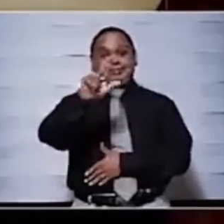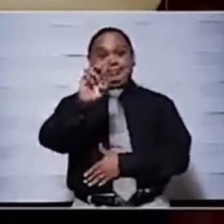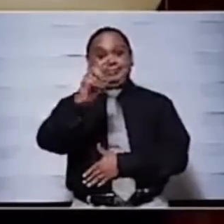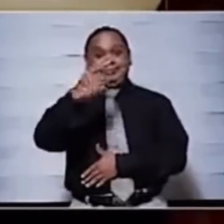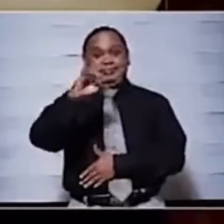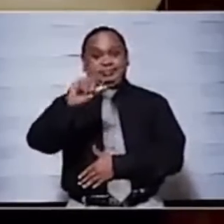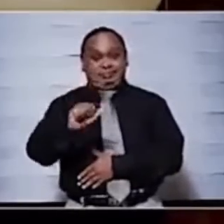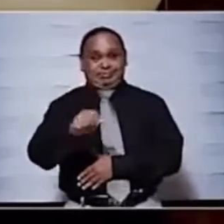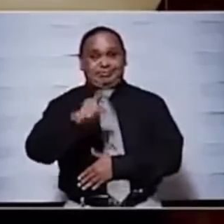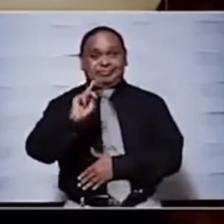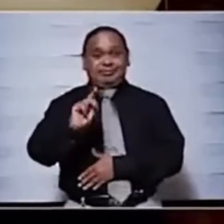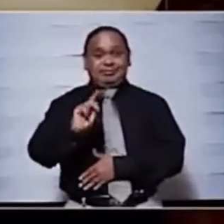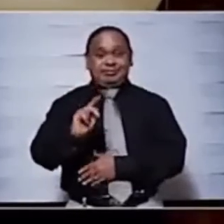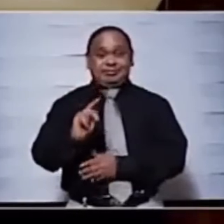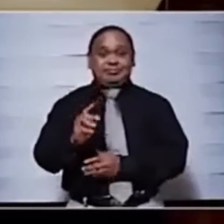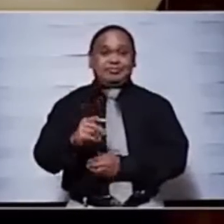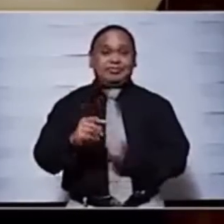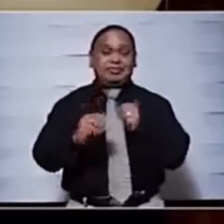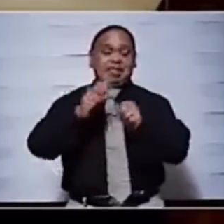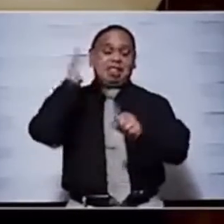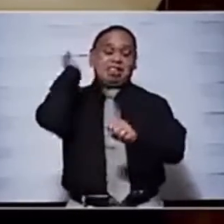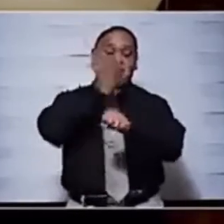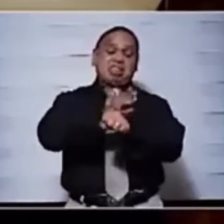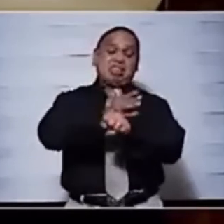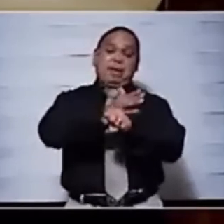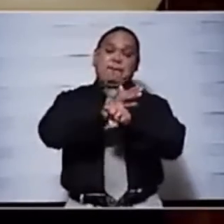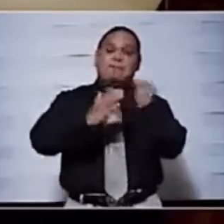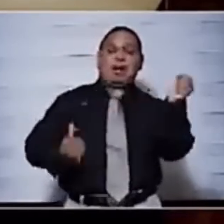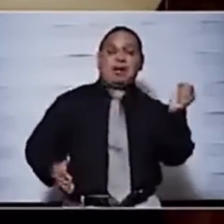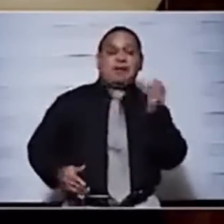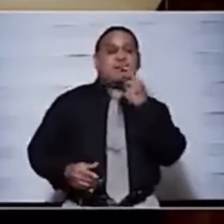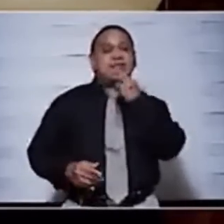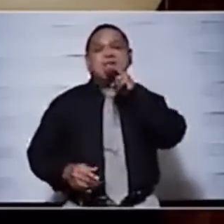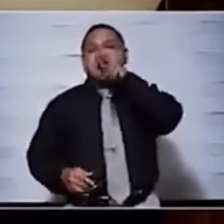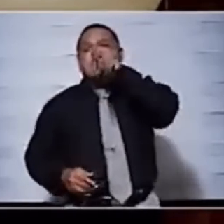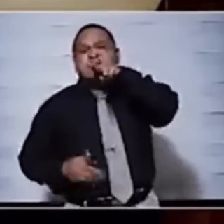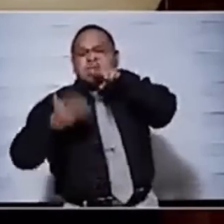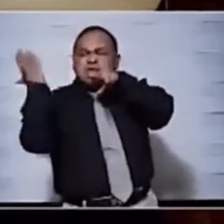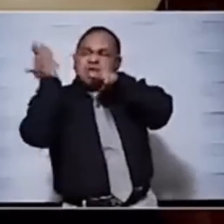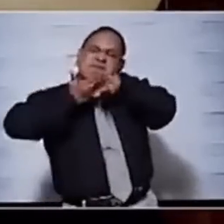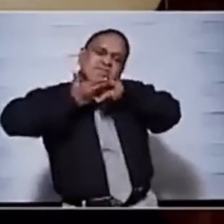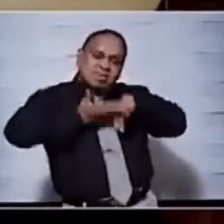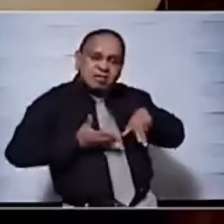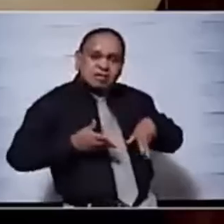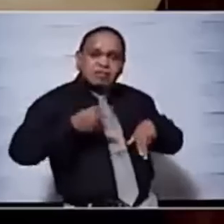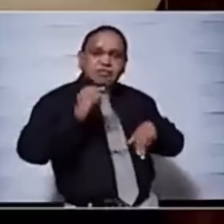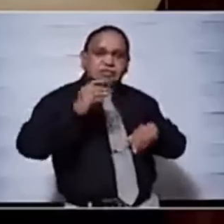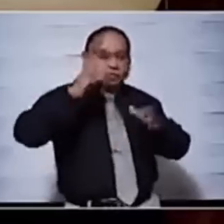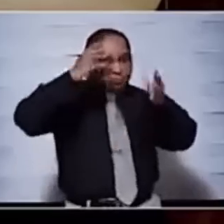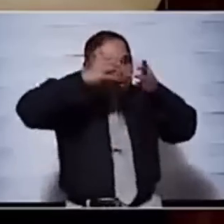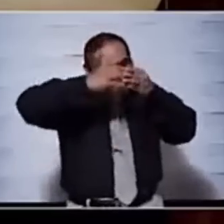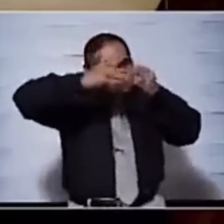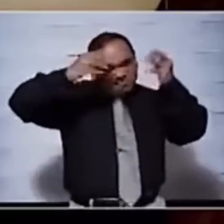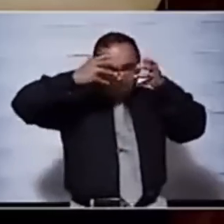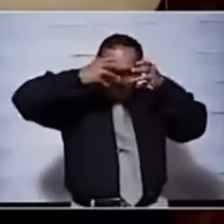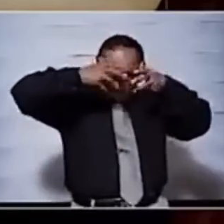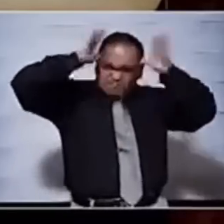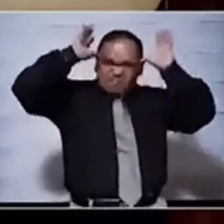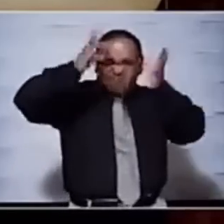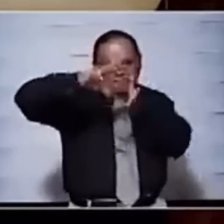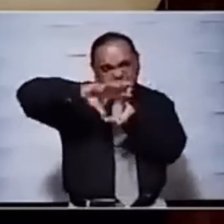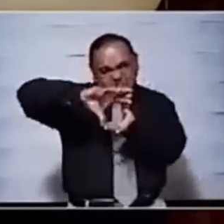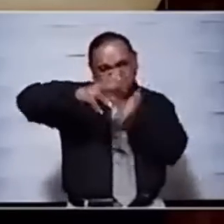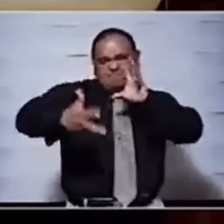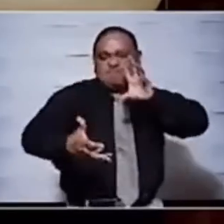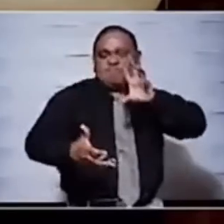con quitarle la cabeza, le querían quitar la lengua, los degollaban, acá les quitaban el cerebro, ¿no? Se volvió muy